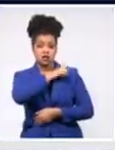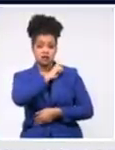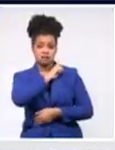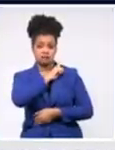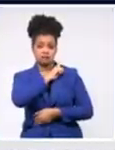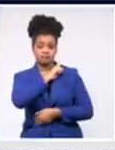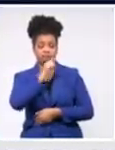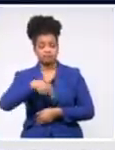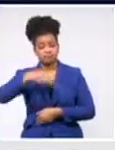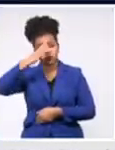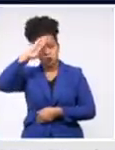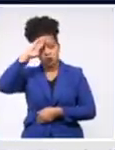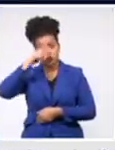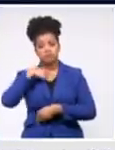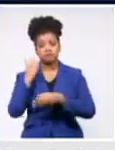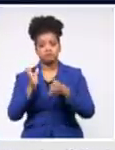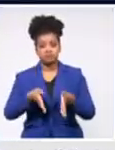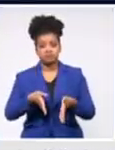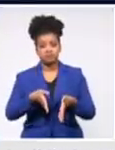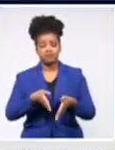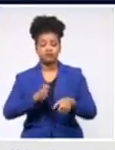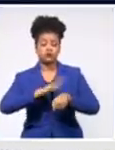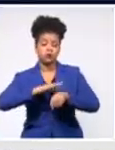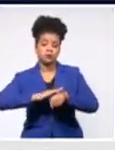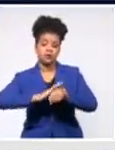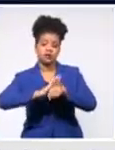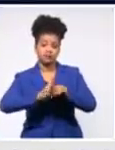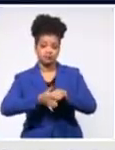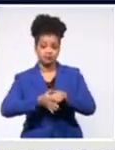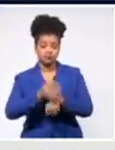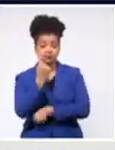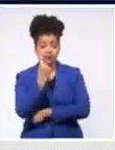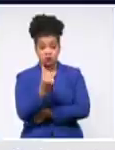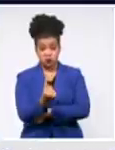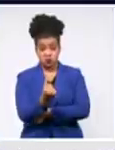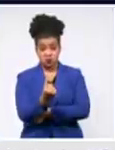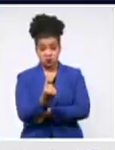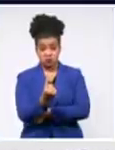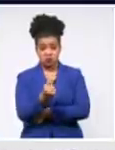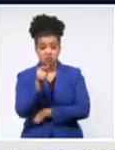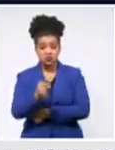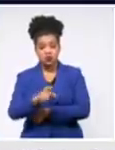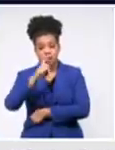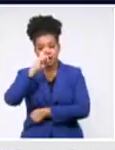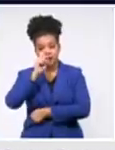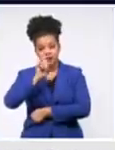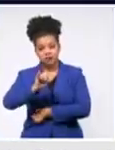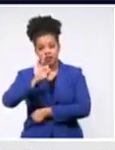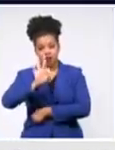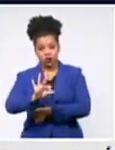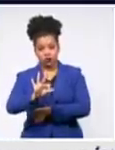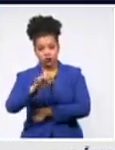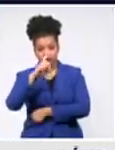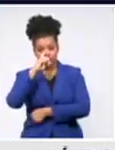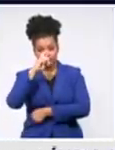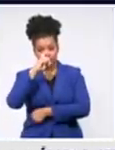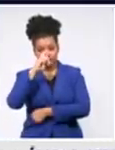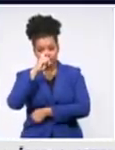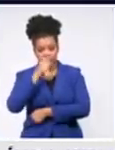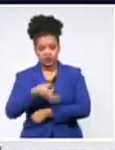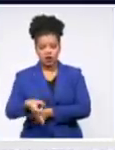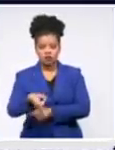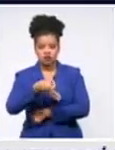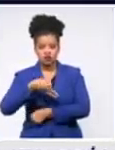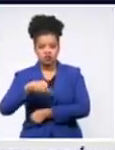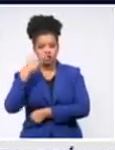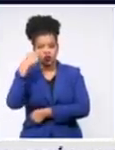la COVID-19. Uno es un paciente de 68 años de edad del municipio de Ciego